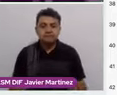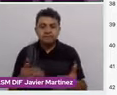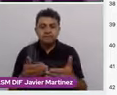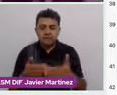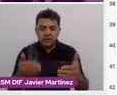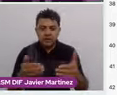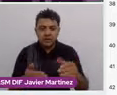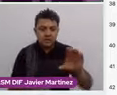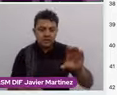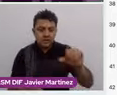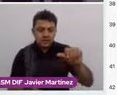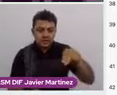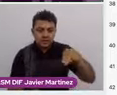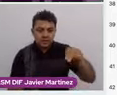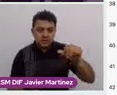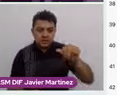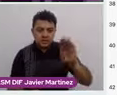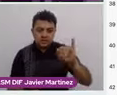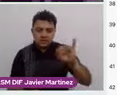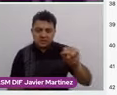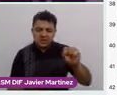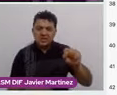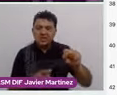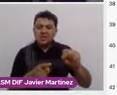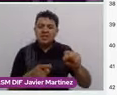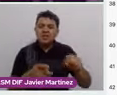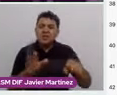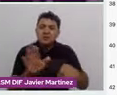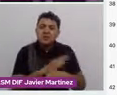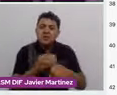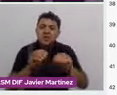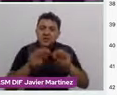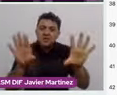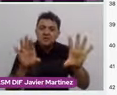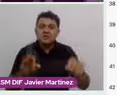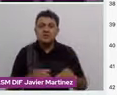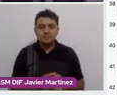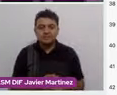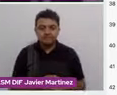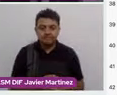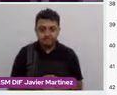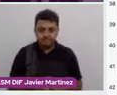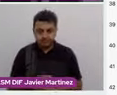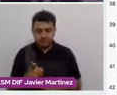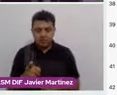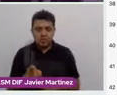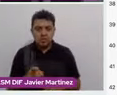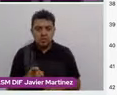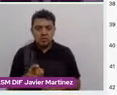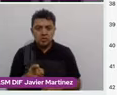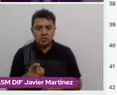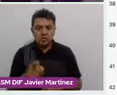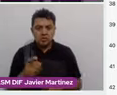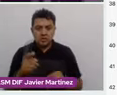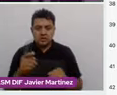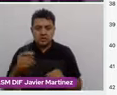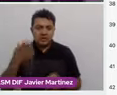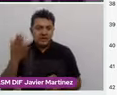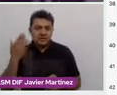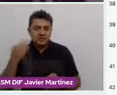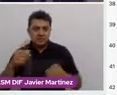cannabis? Recordando ahorita lo que les, o retomando lo que les dije ahorita, de sobre utilizar, de ver